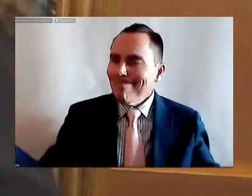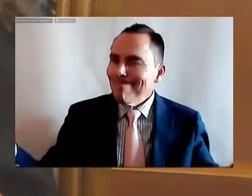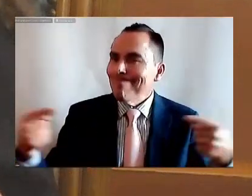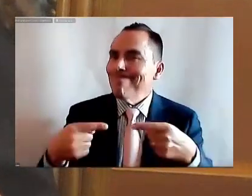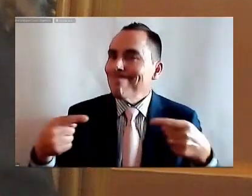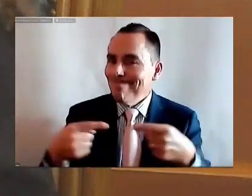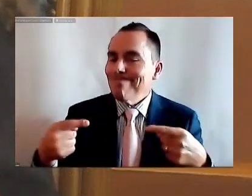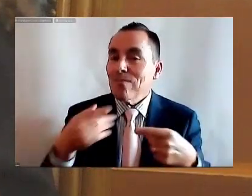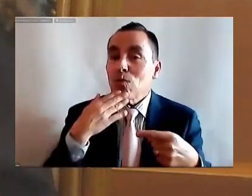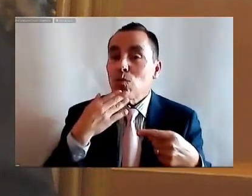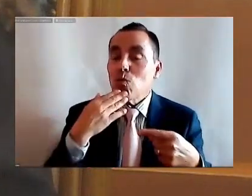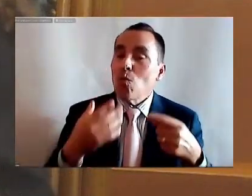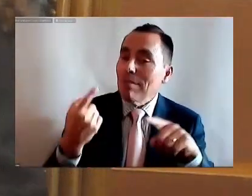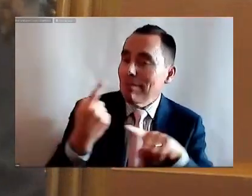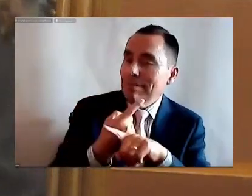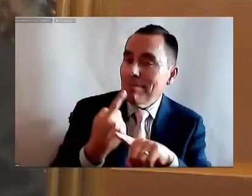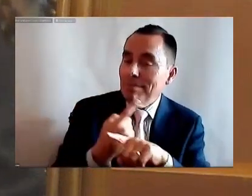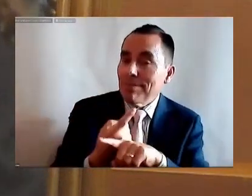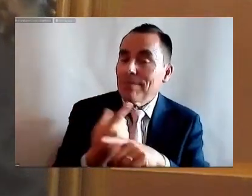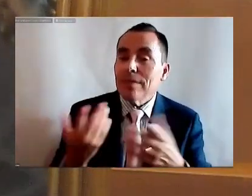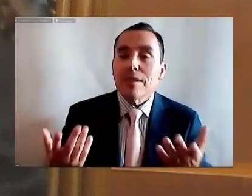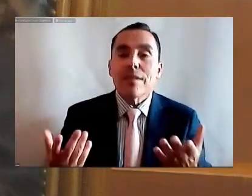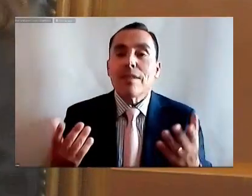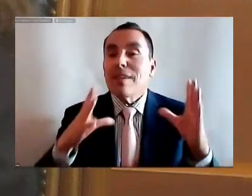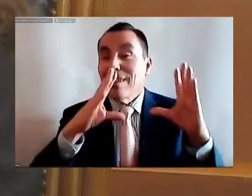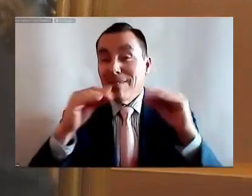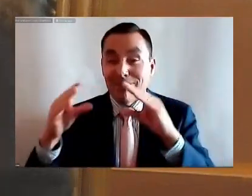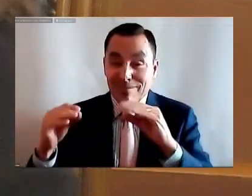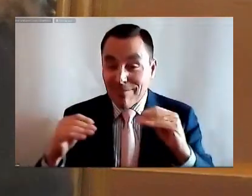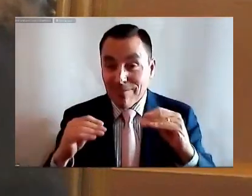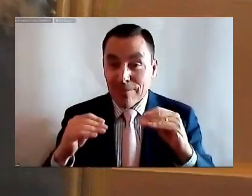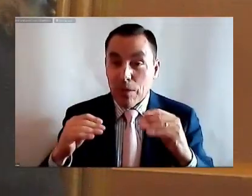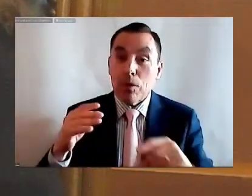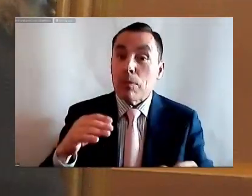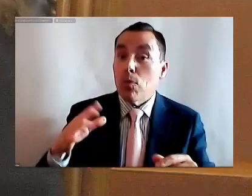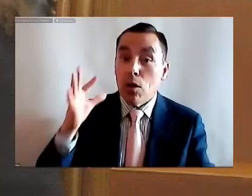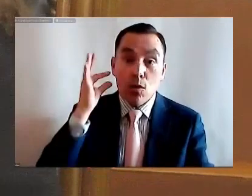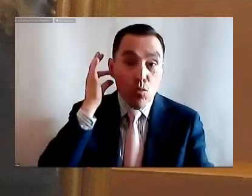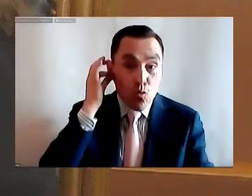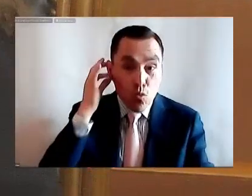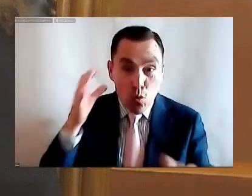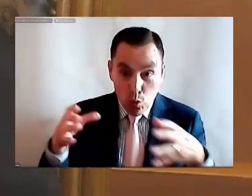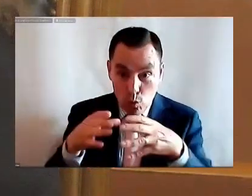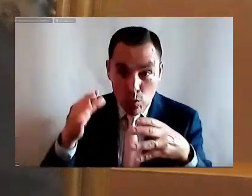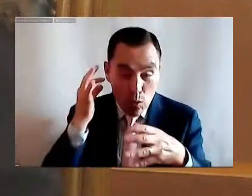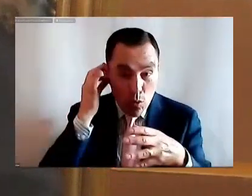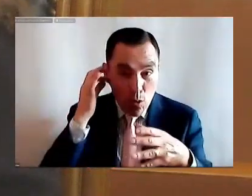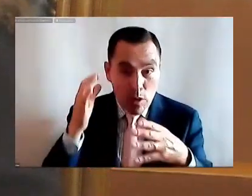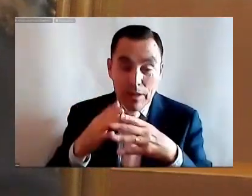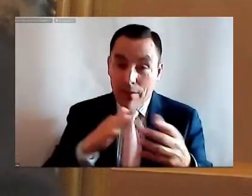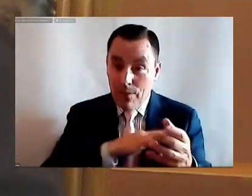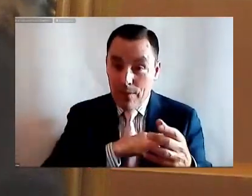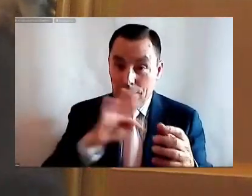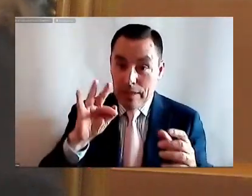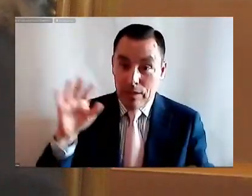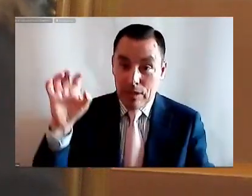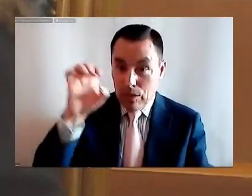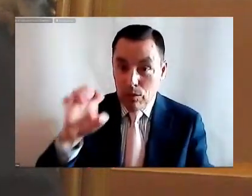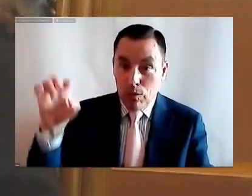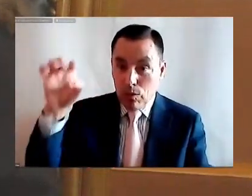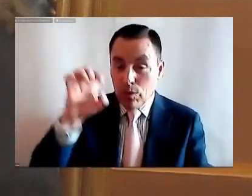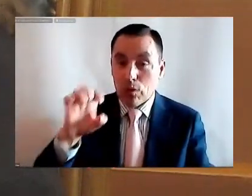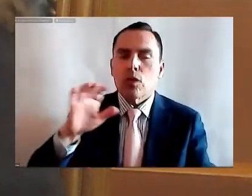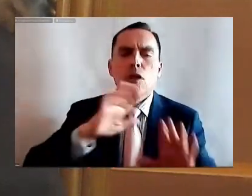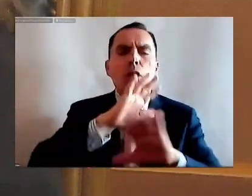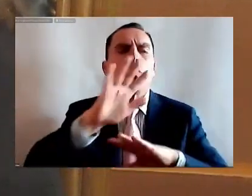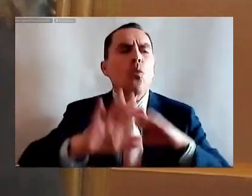discute, que el feminismo europeo y sobre todo de las corrientes francesas dice qué es lo que queremos resguardar con